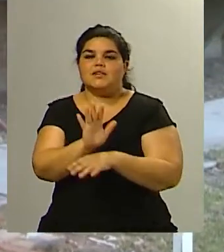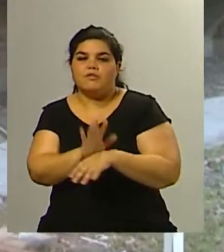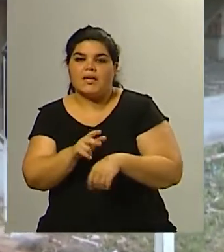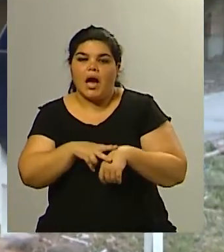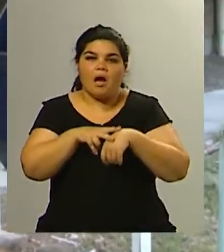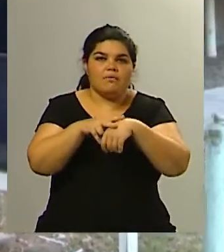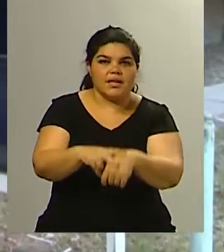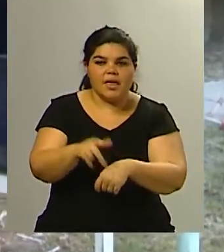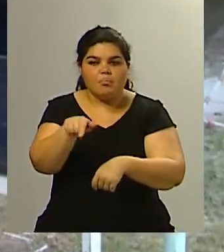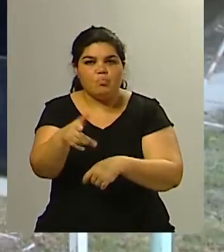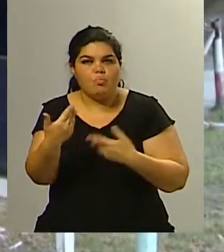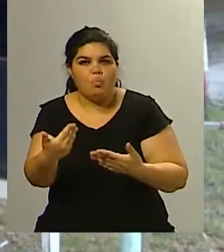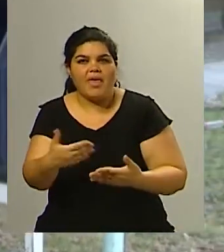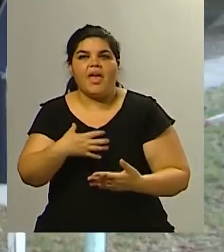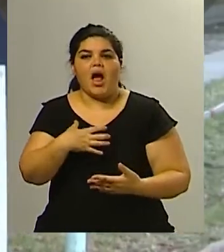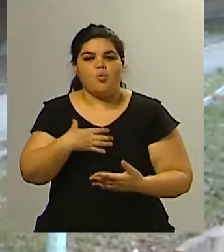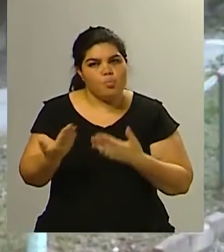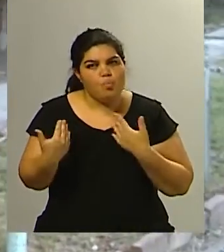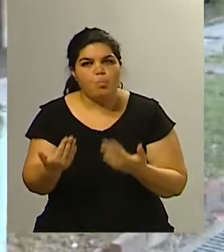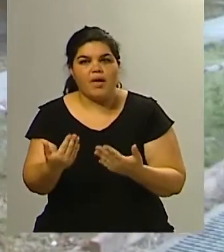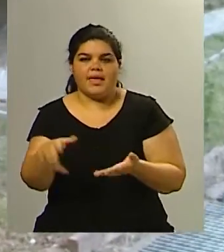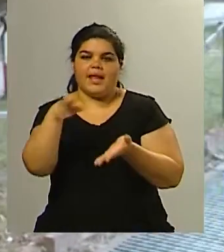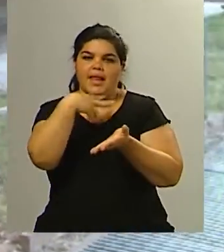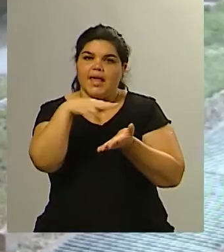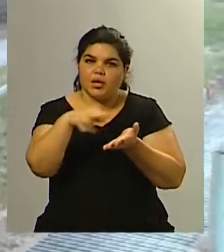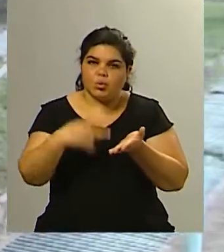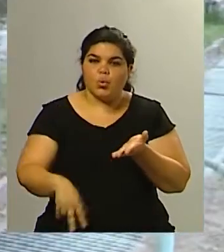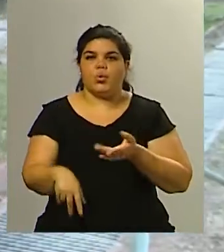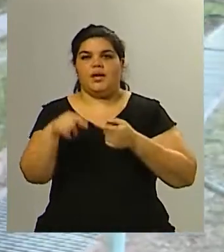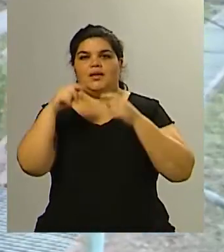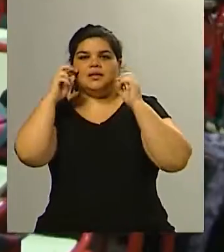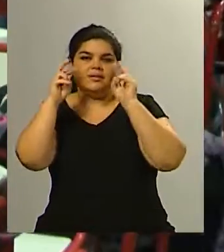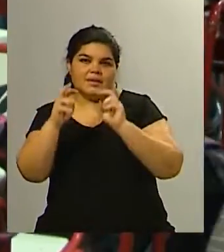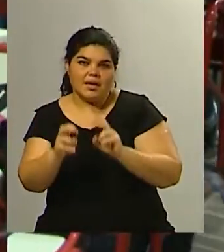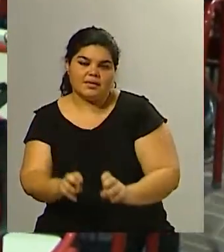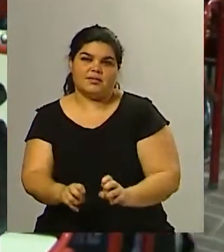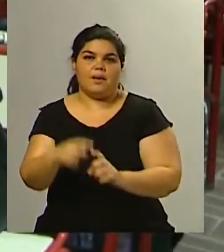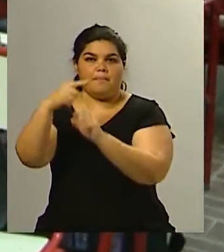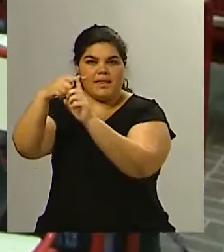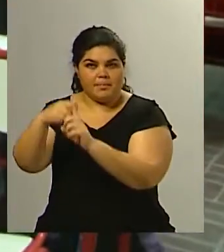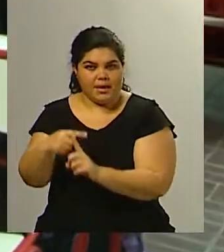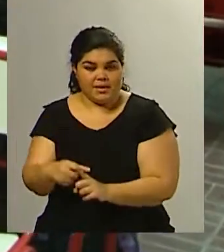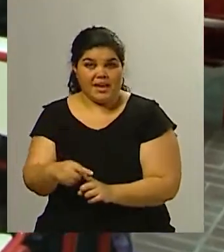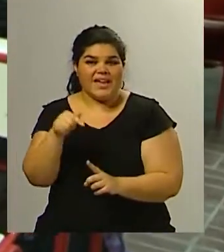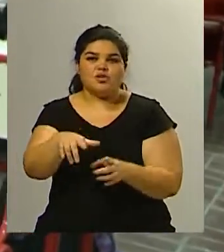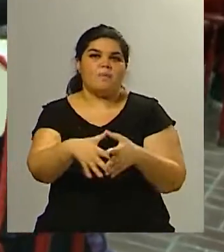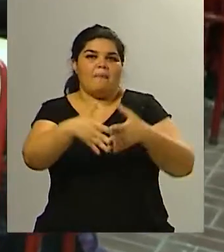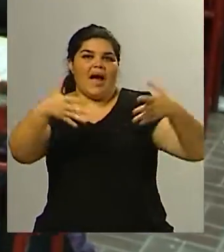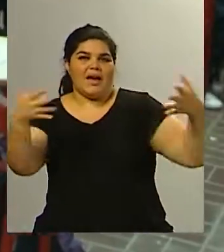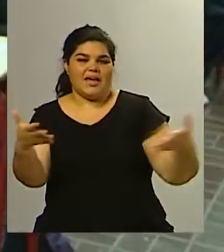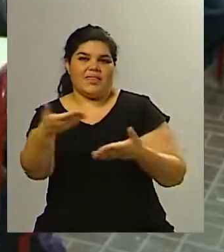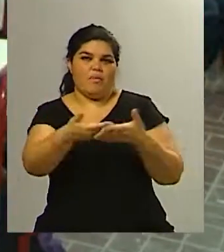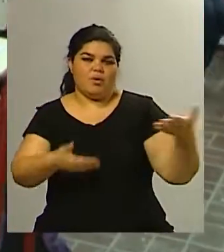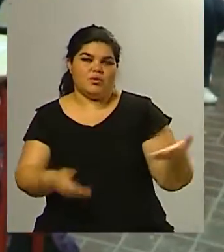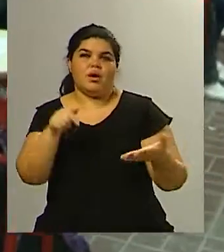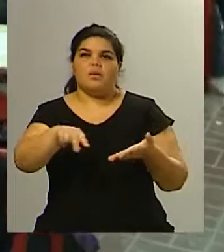habilidades, capacidades en lectura, en ciencia, en matemática, y es mucho más amplia y aborda la resolución de